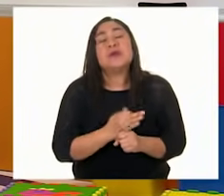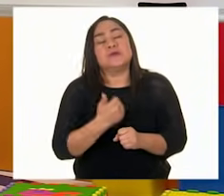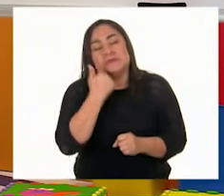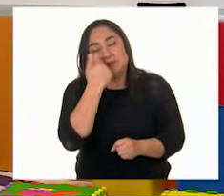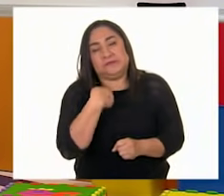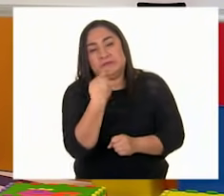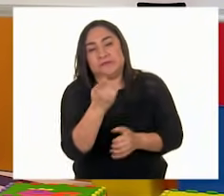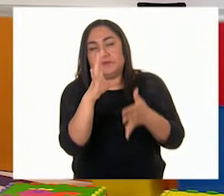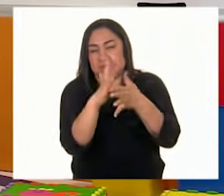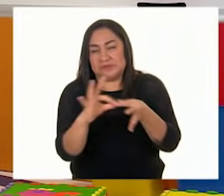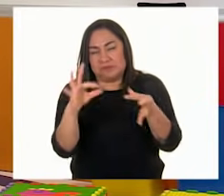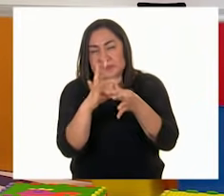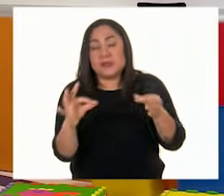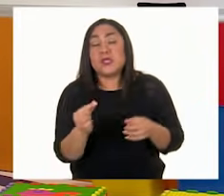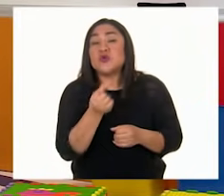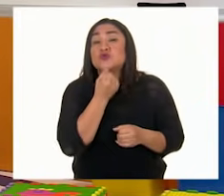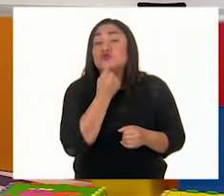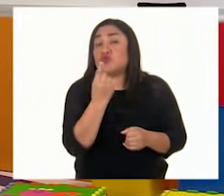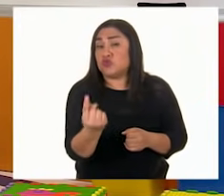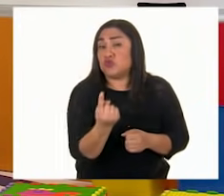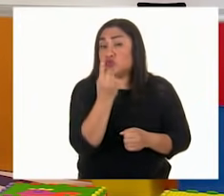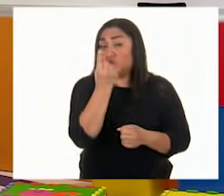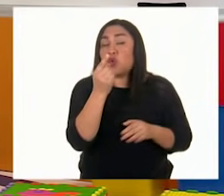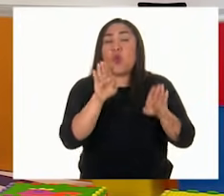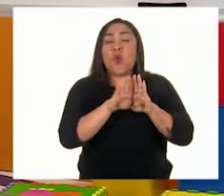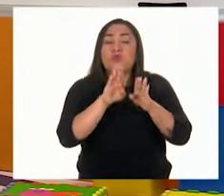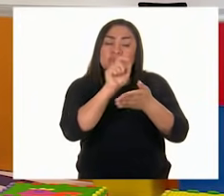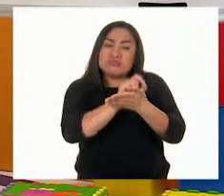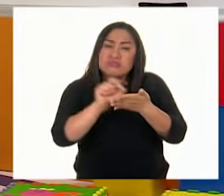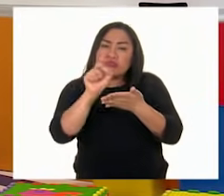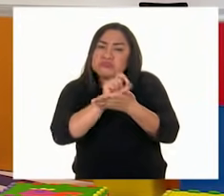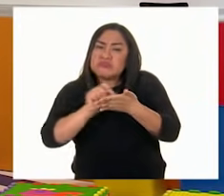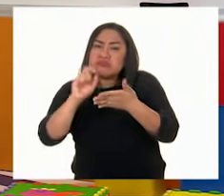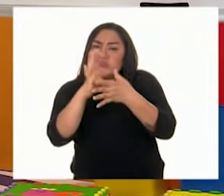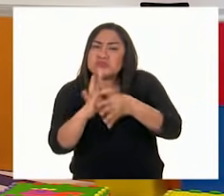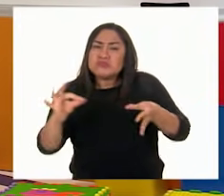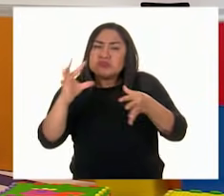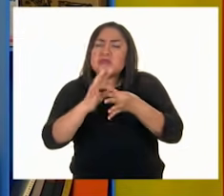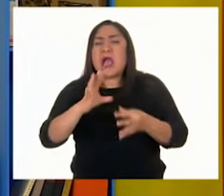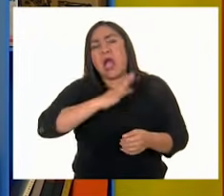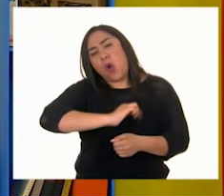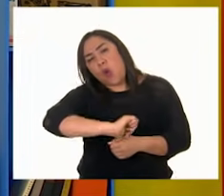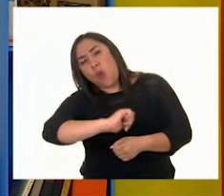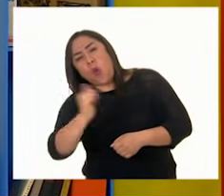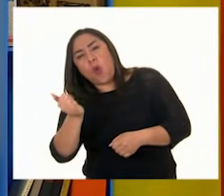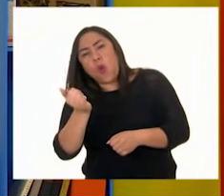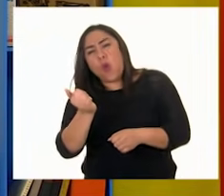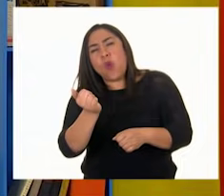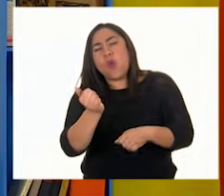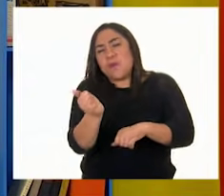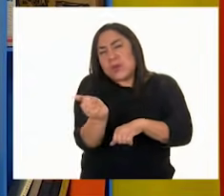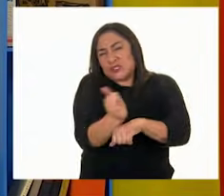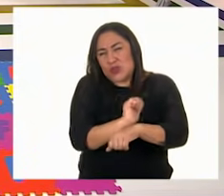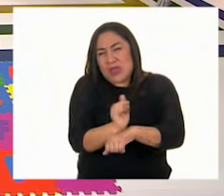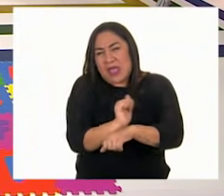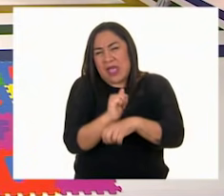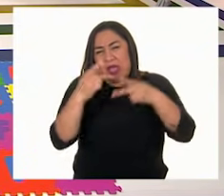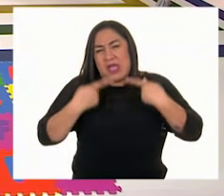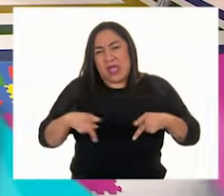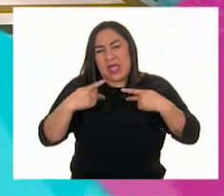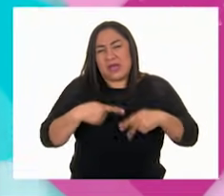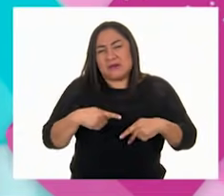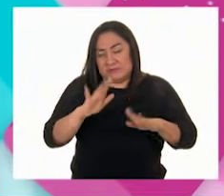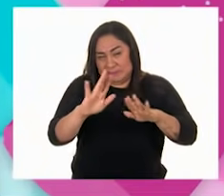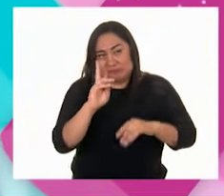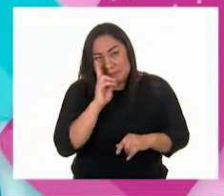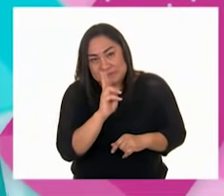uno de nuestros niños realizó la descripción de otros personajes. ¡Oh, wow! Vamos a verla y vamos a